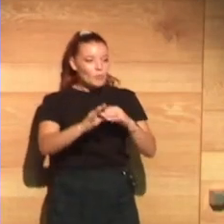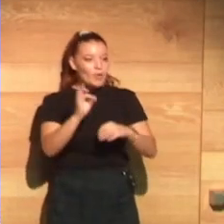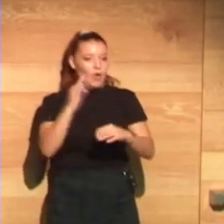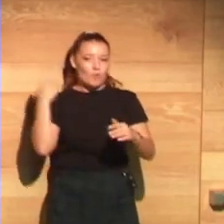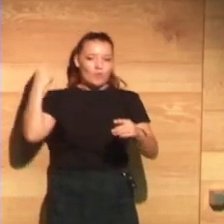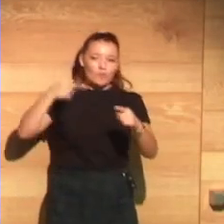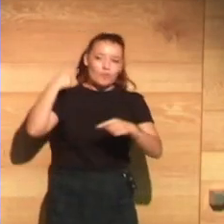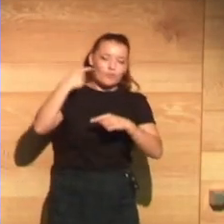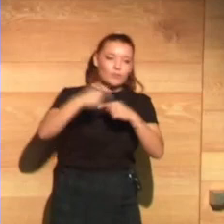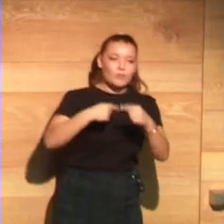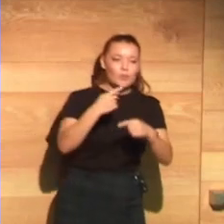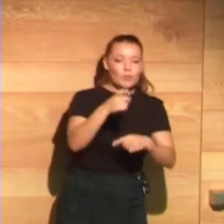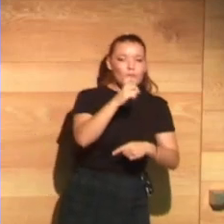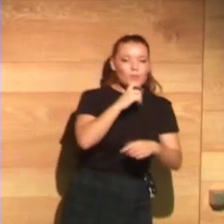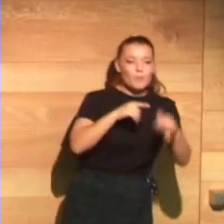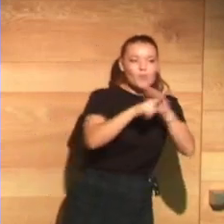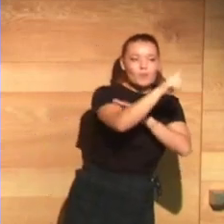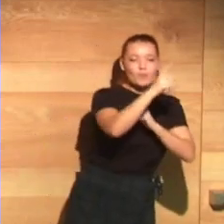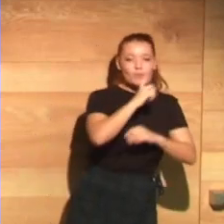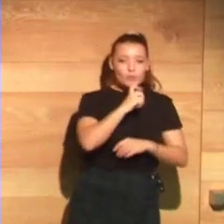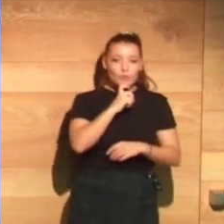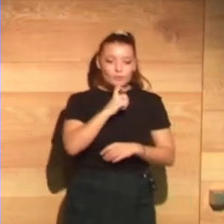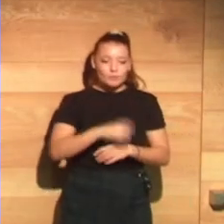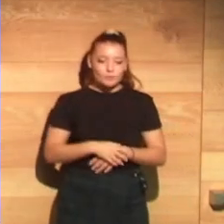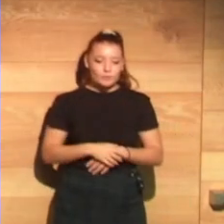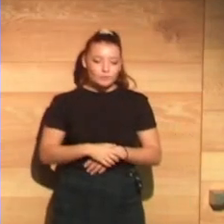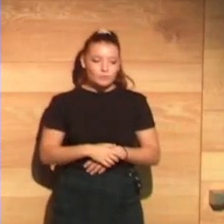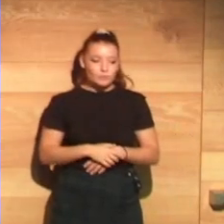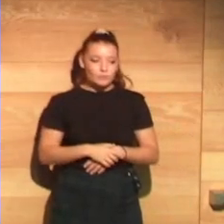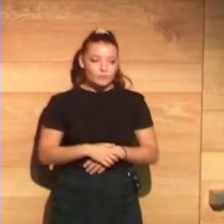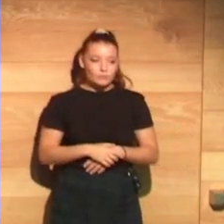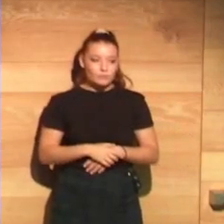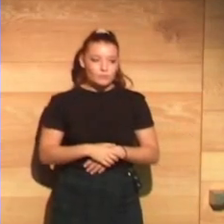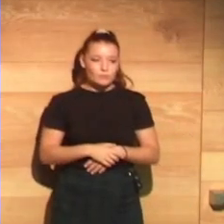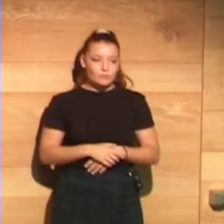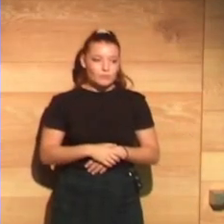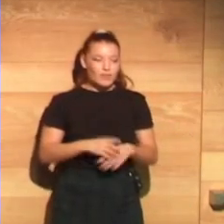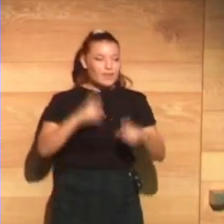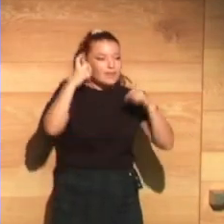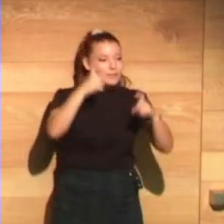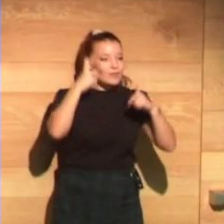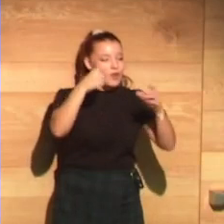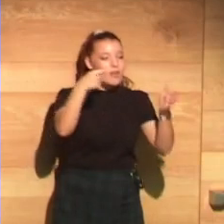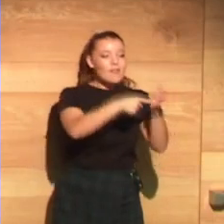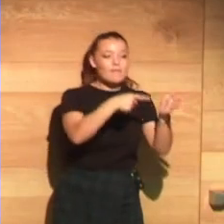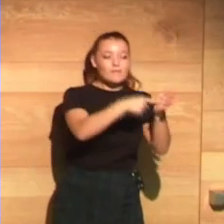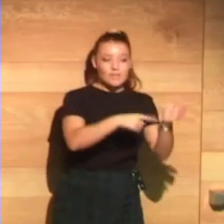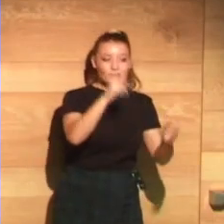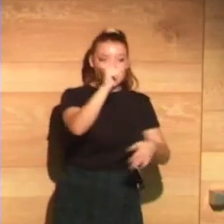cómo eran y de cómo somos y de la evolución que ha habido y de todo lo que nos queda.